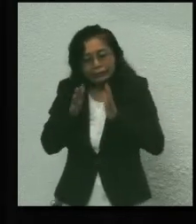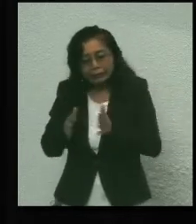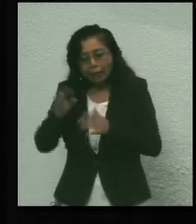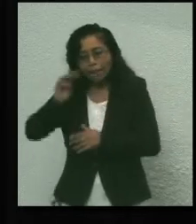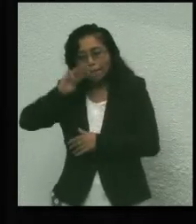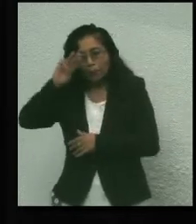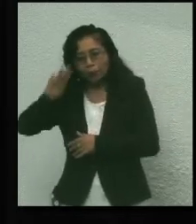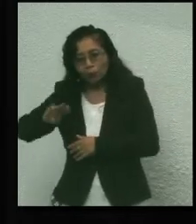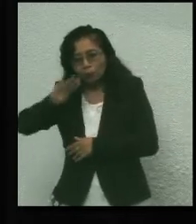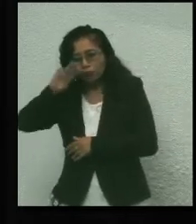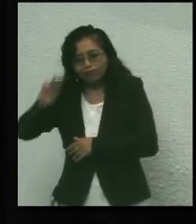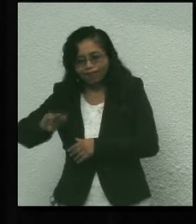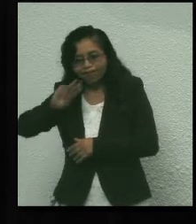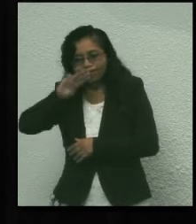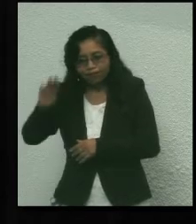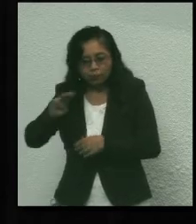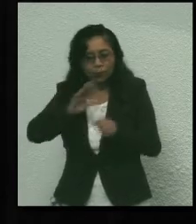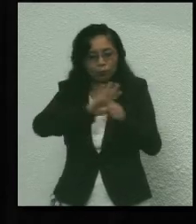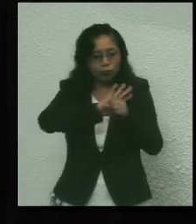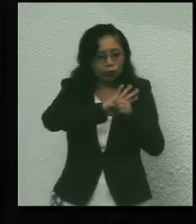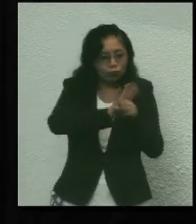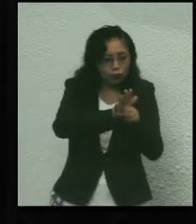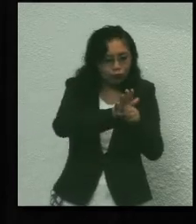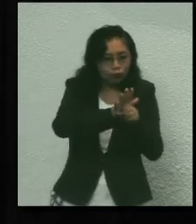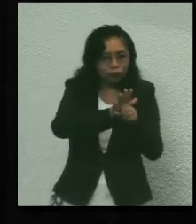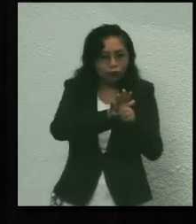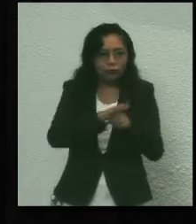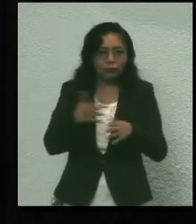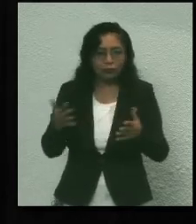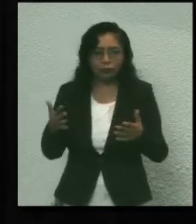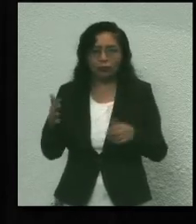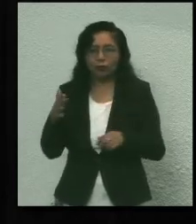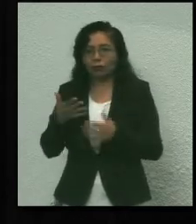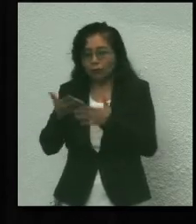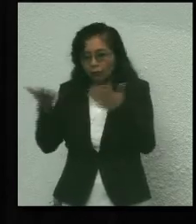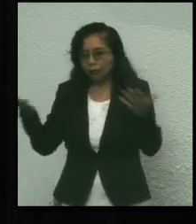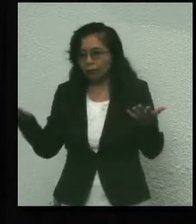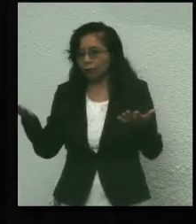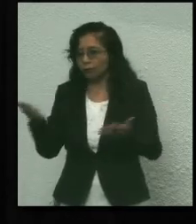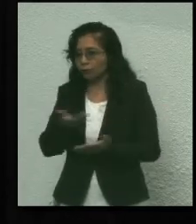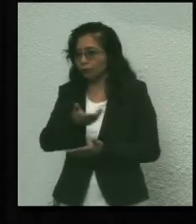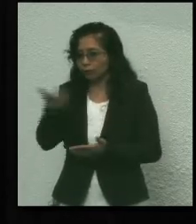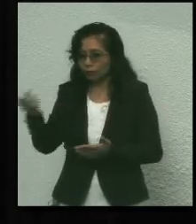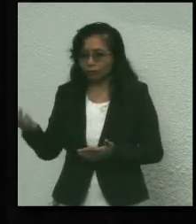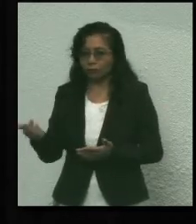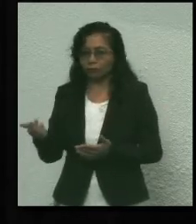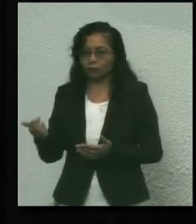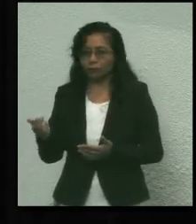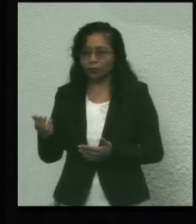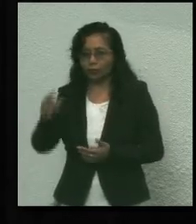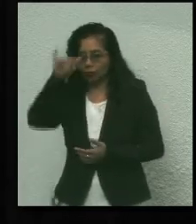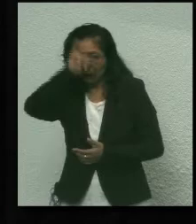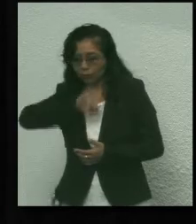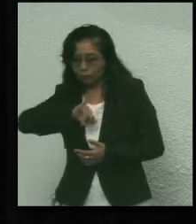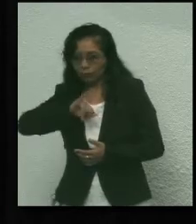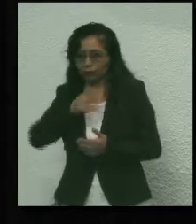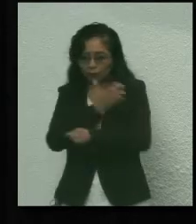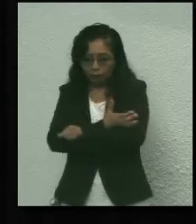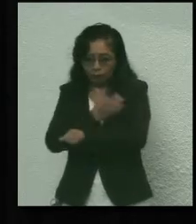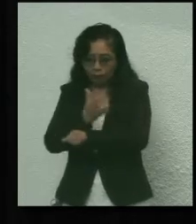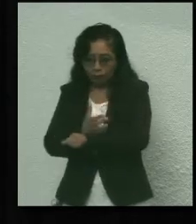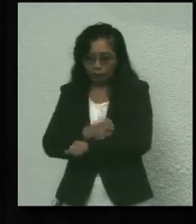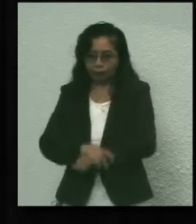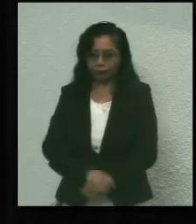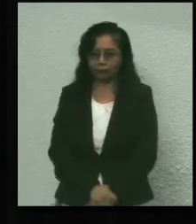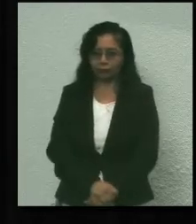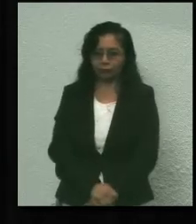a causa del COVID, aprovechando que se encuentran los tres poderes aquí representados.